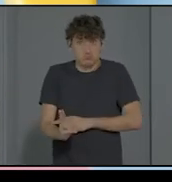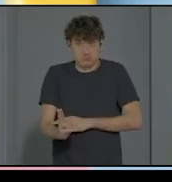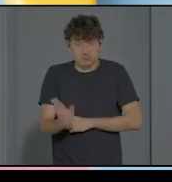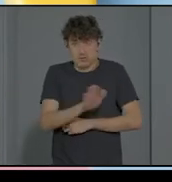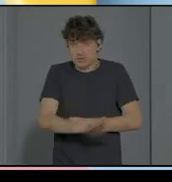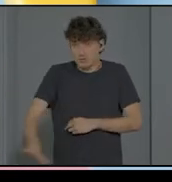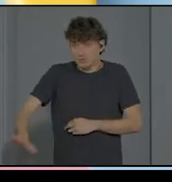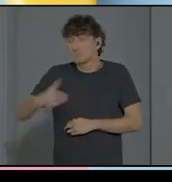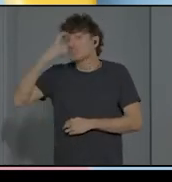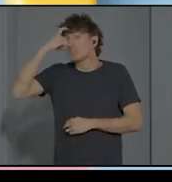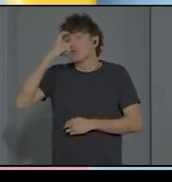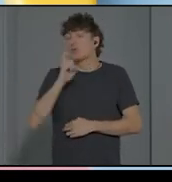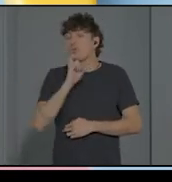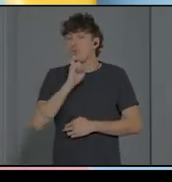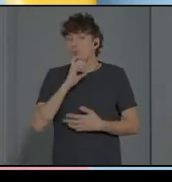nos